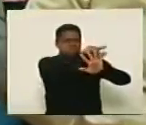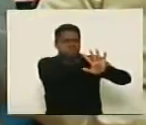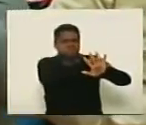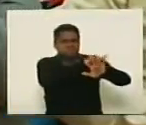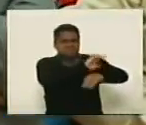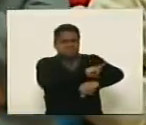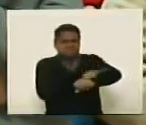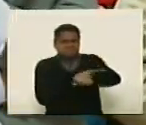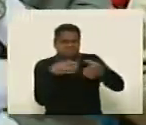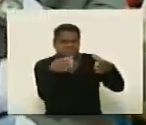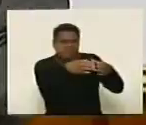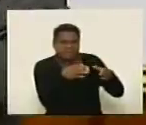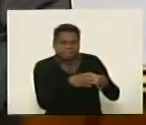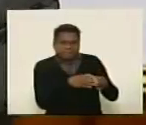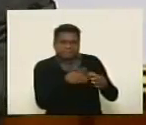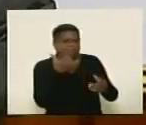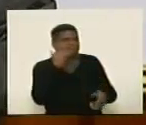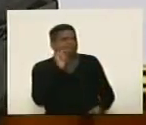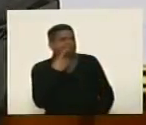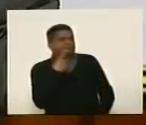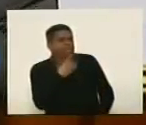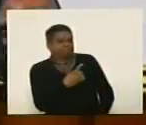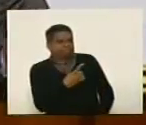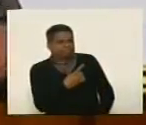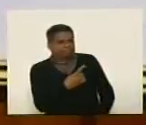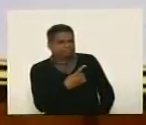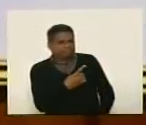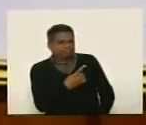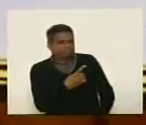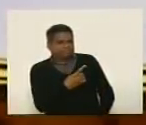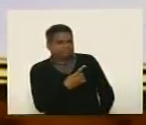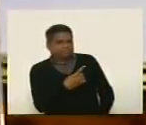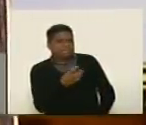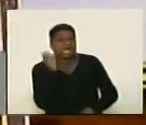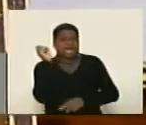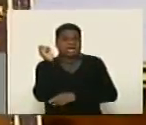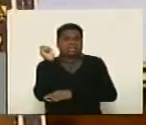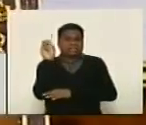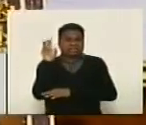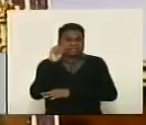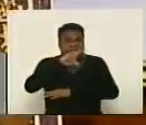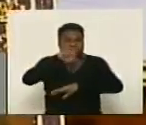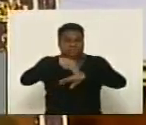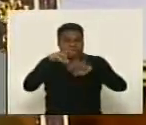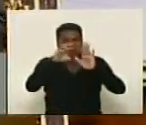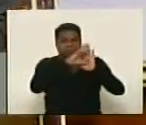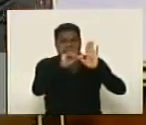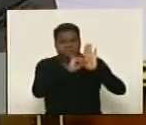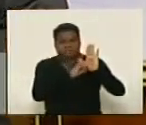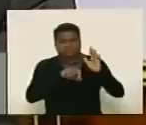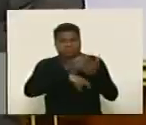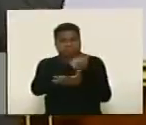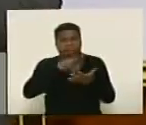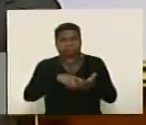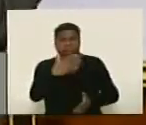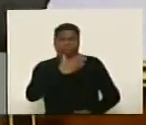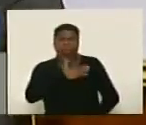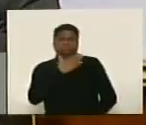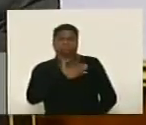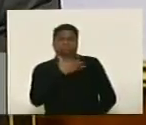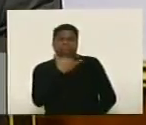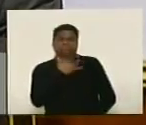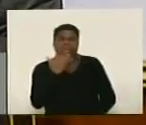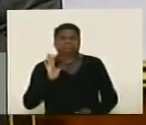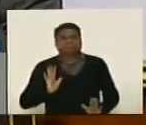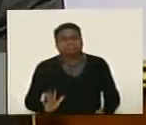la Constitución de la República Bolivariana de Venezuela. La Asamblea Nacional Constituyente es plenipotenciaria y así lo hemos discutido